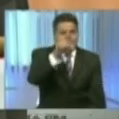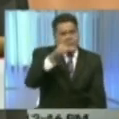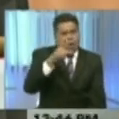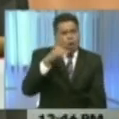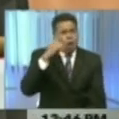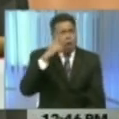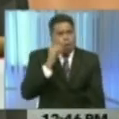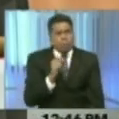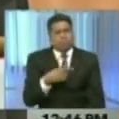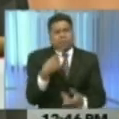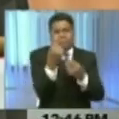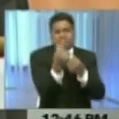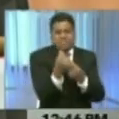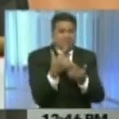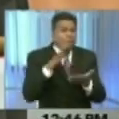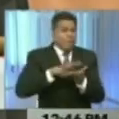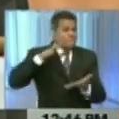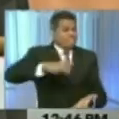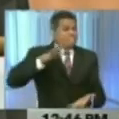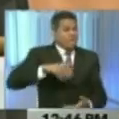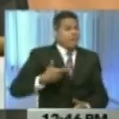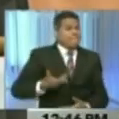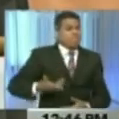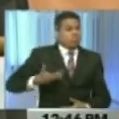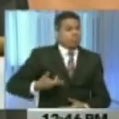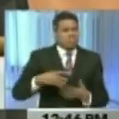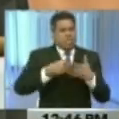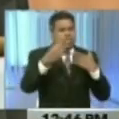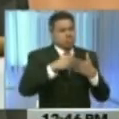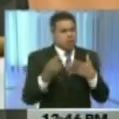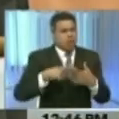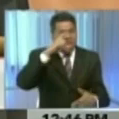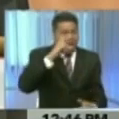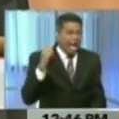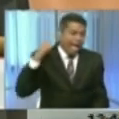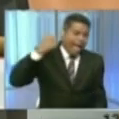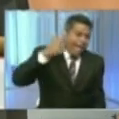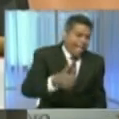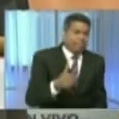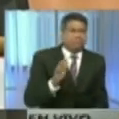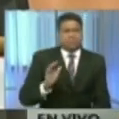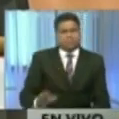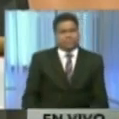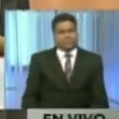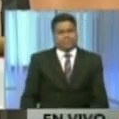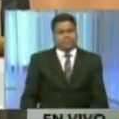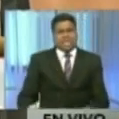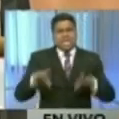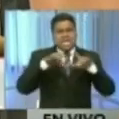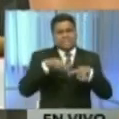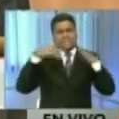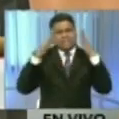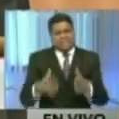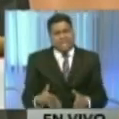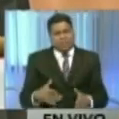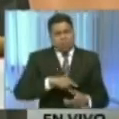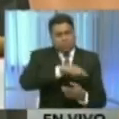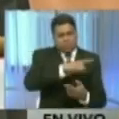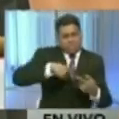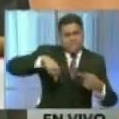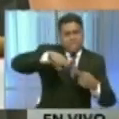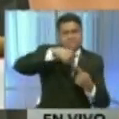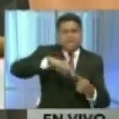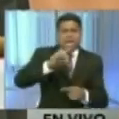gana una cantidad importante de dólares al año, el secretario general y el personal de la secretaría